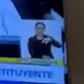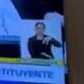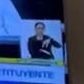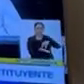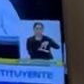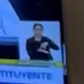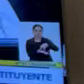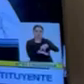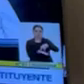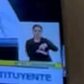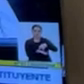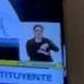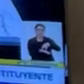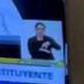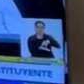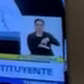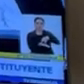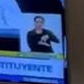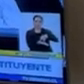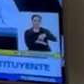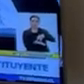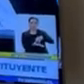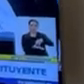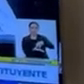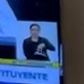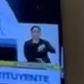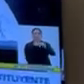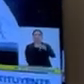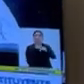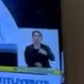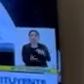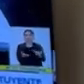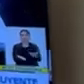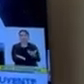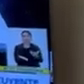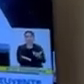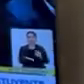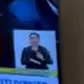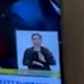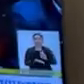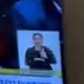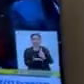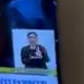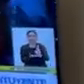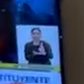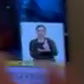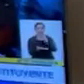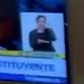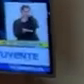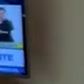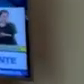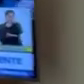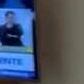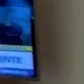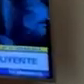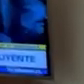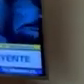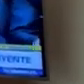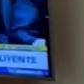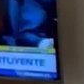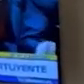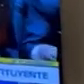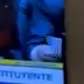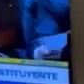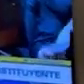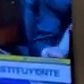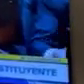la expedición de las licencias médicas sin cuestionamiento, la no discriminación, la atención preferente y otorgarle los cuidados